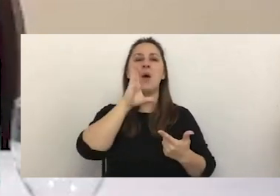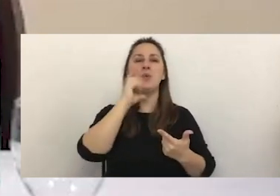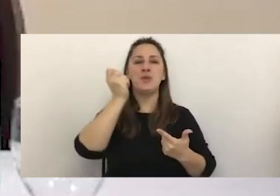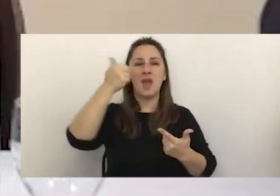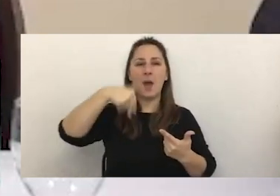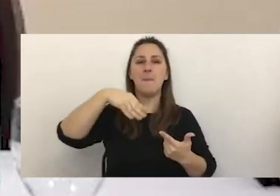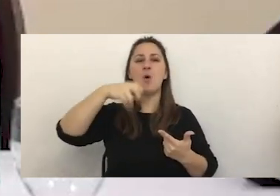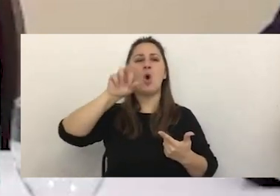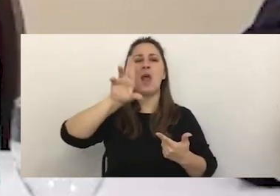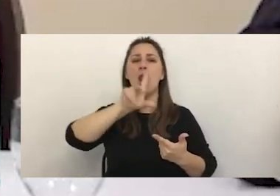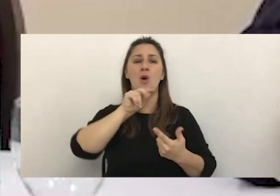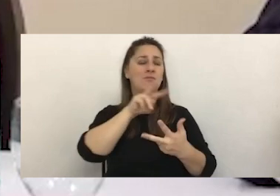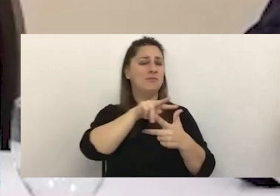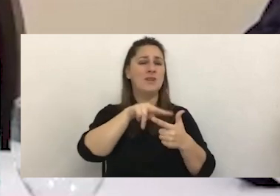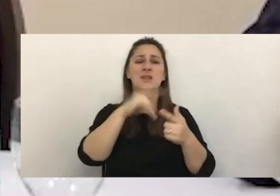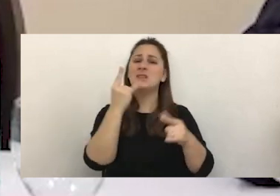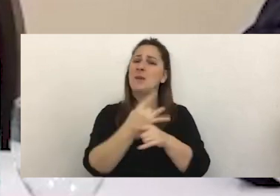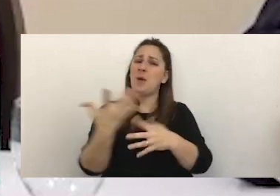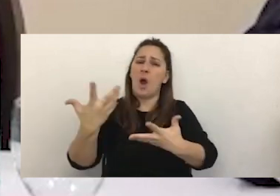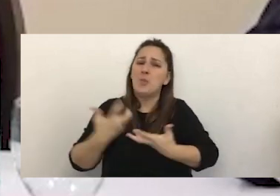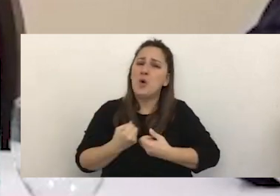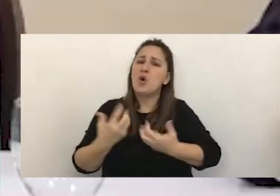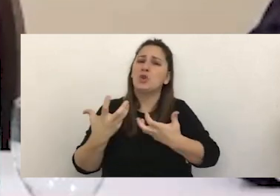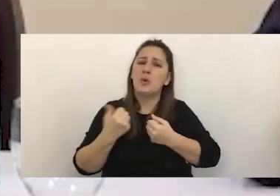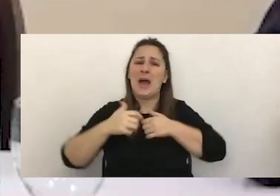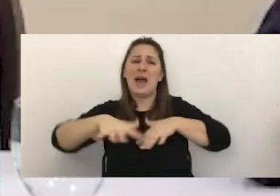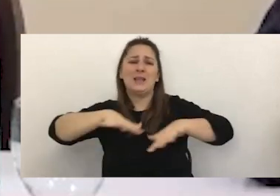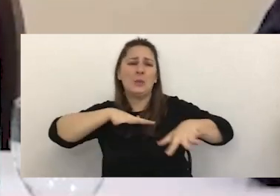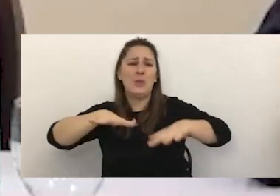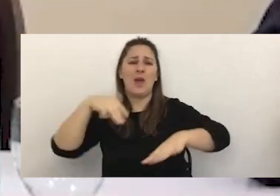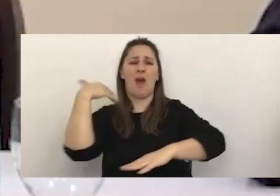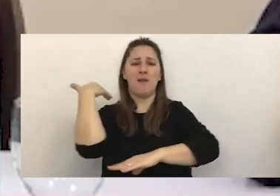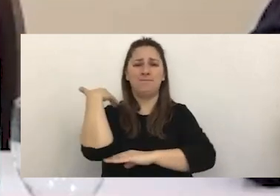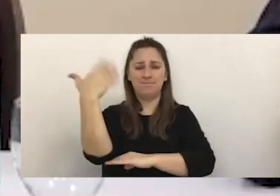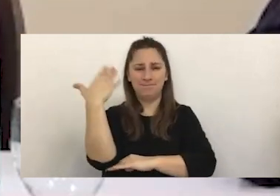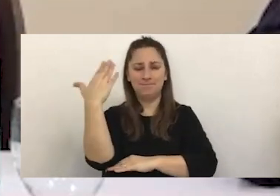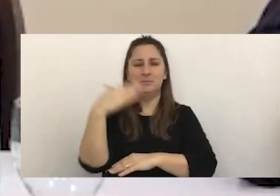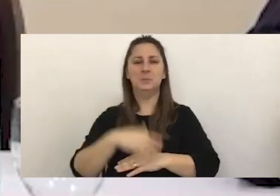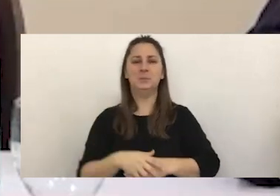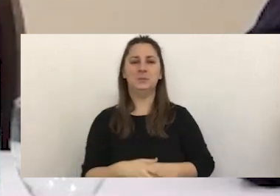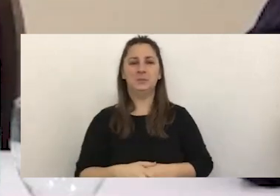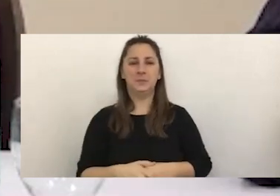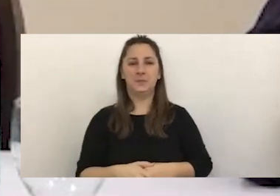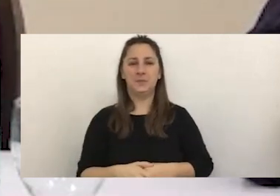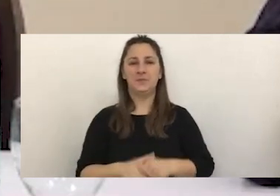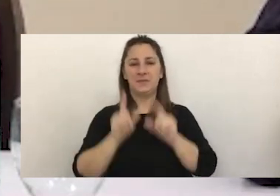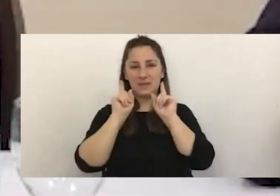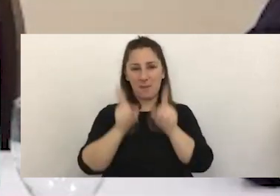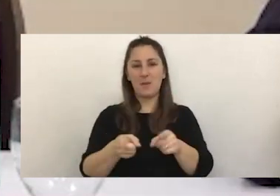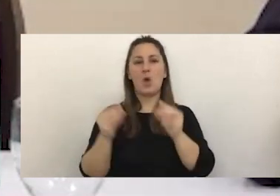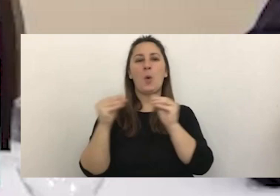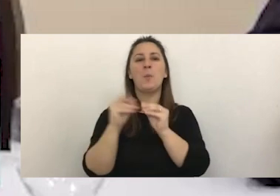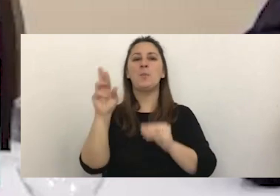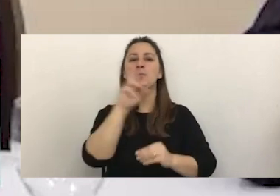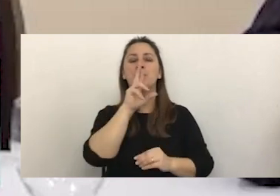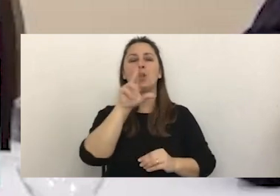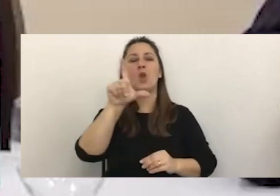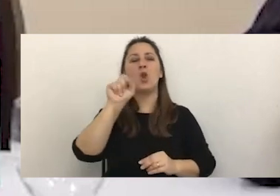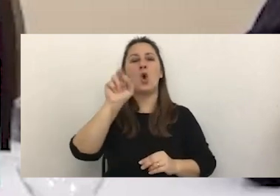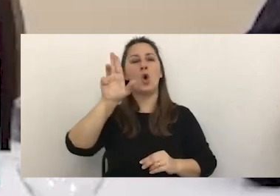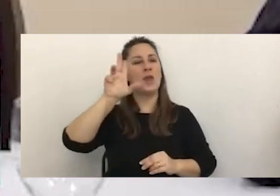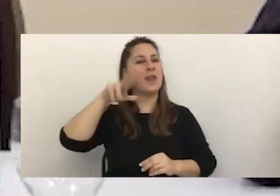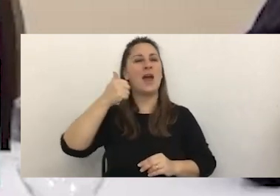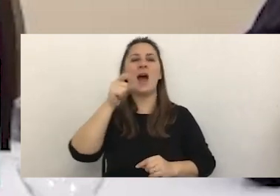apoyan para llevar adelante estas jornadas. Y bueno, también a la compañera Lorena Tianese, que se encargó de la